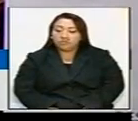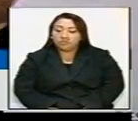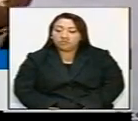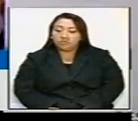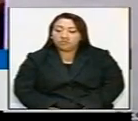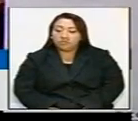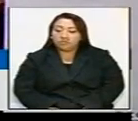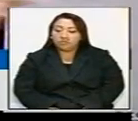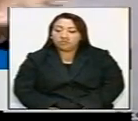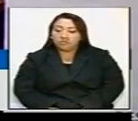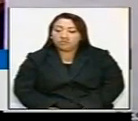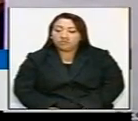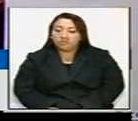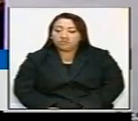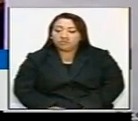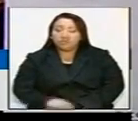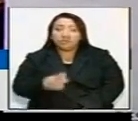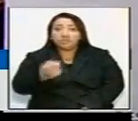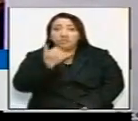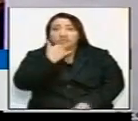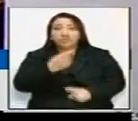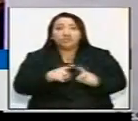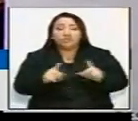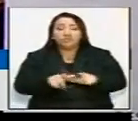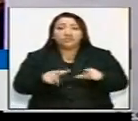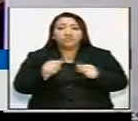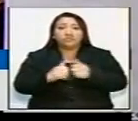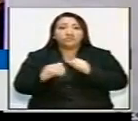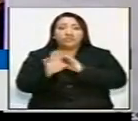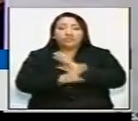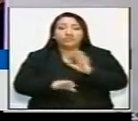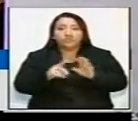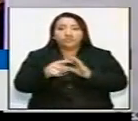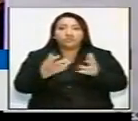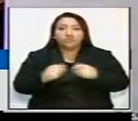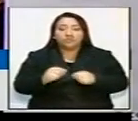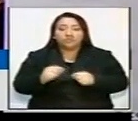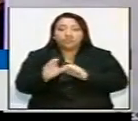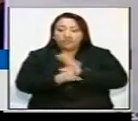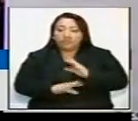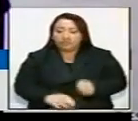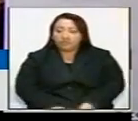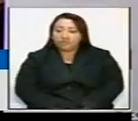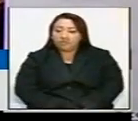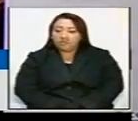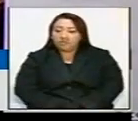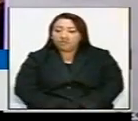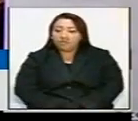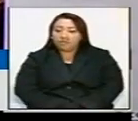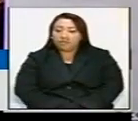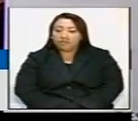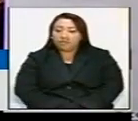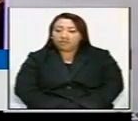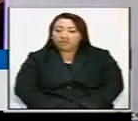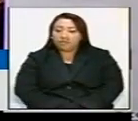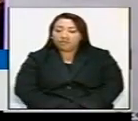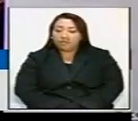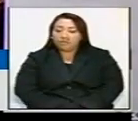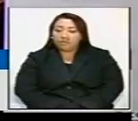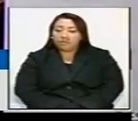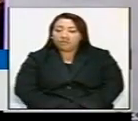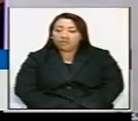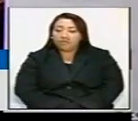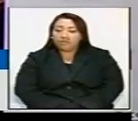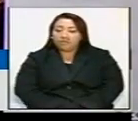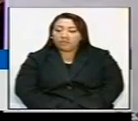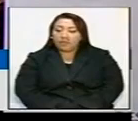Y esto sucede en diferentes áreas, desde la protección, desde la industria proteccionista hasta lo que es regulaciones de